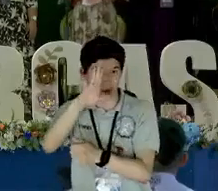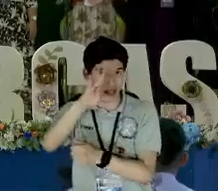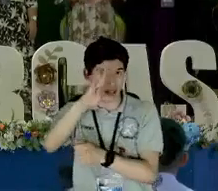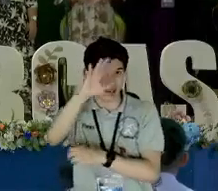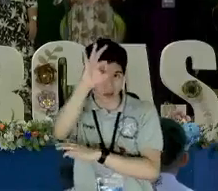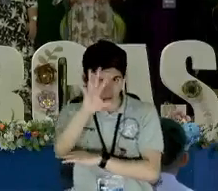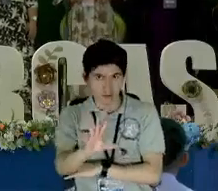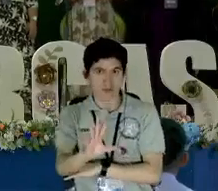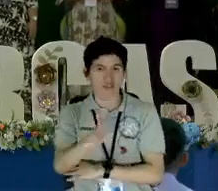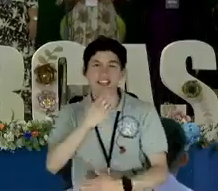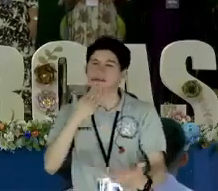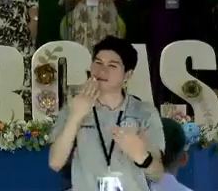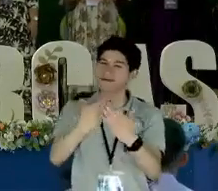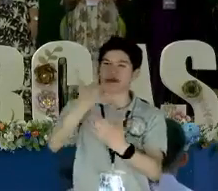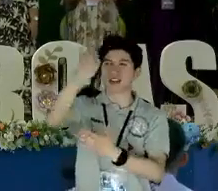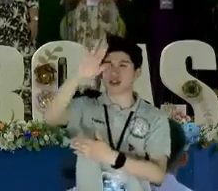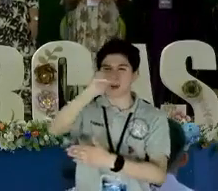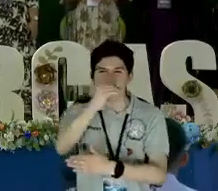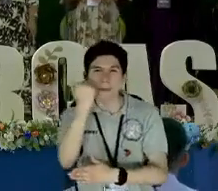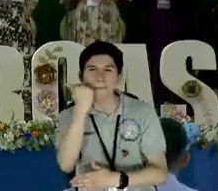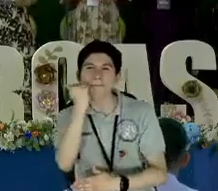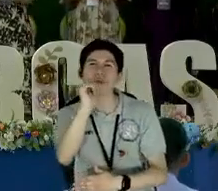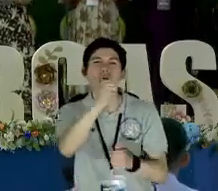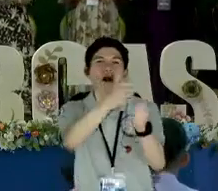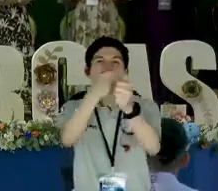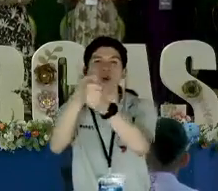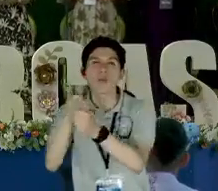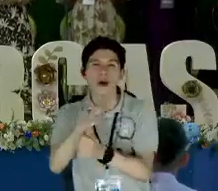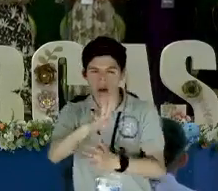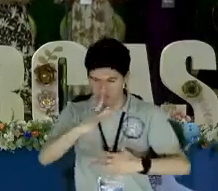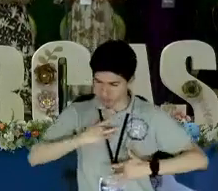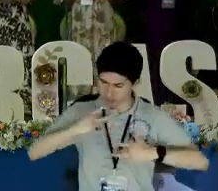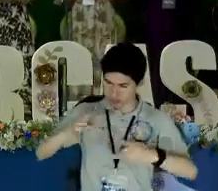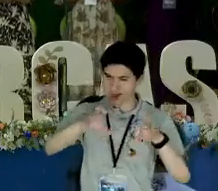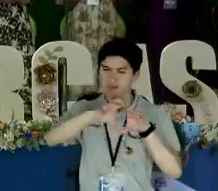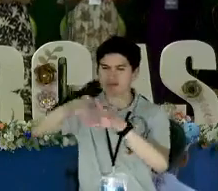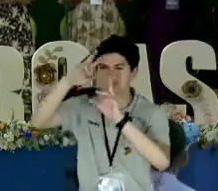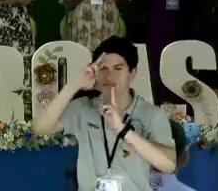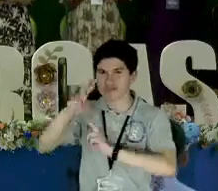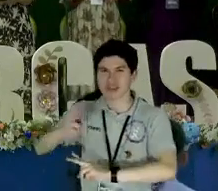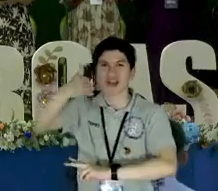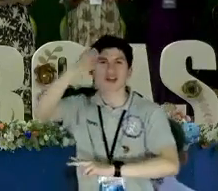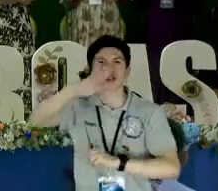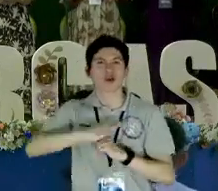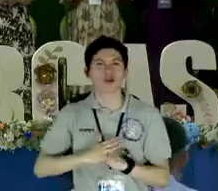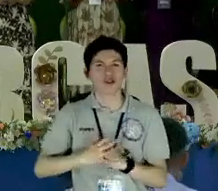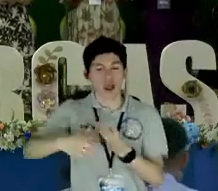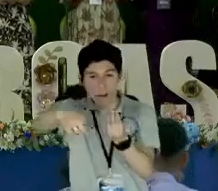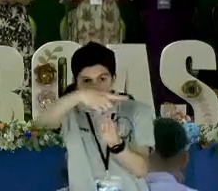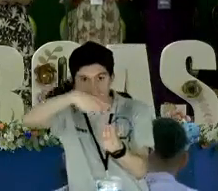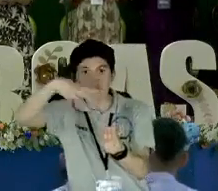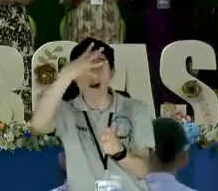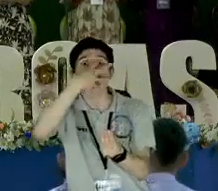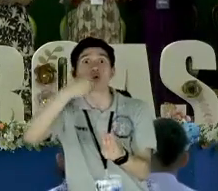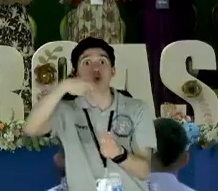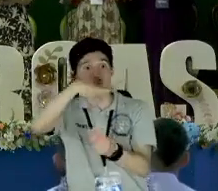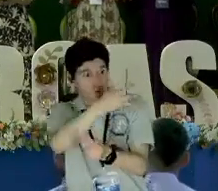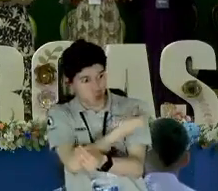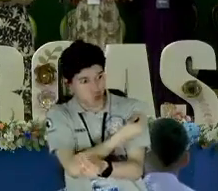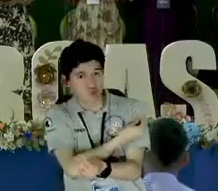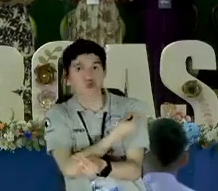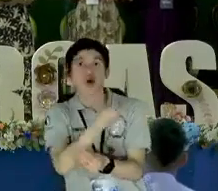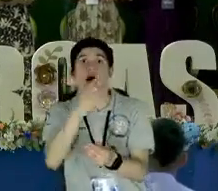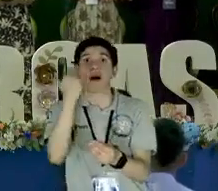por mujeres como ustedes, dispuestas a servir al Señor. Qué bonito equipo de trabajo de Damas Dorcas del